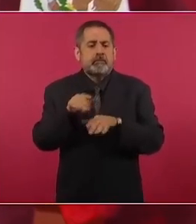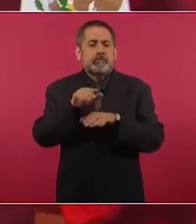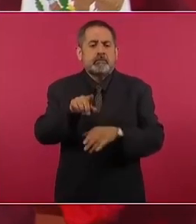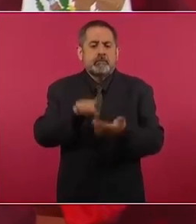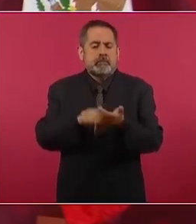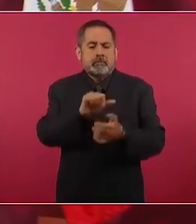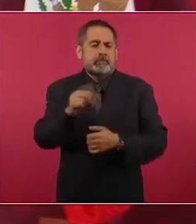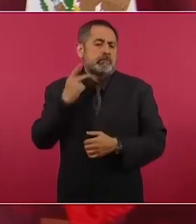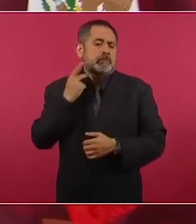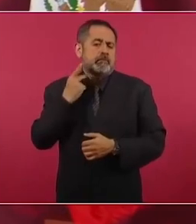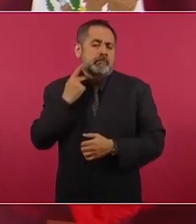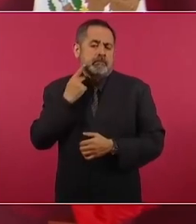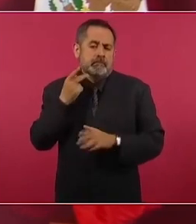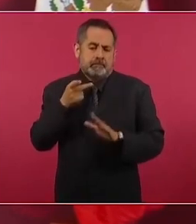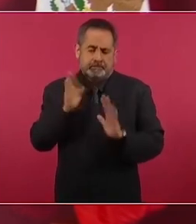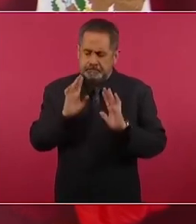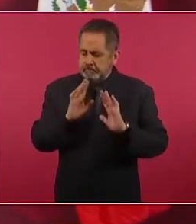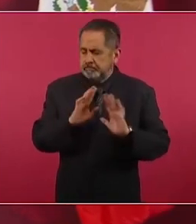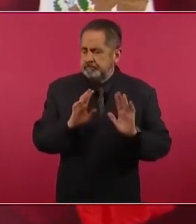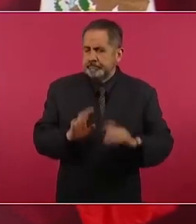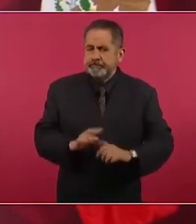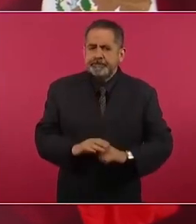político.